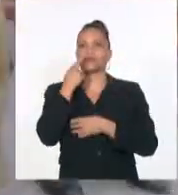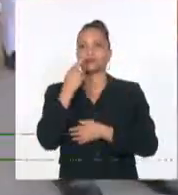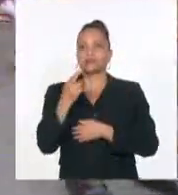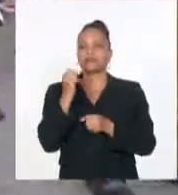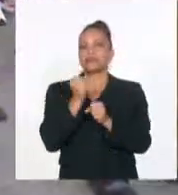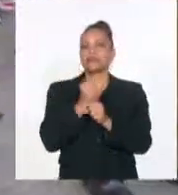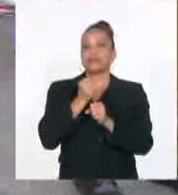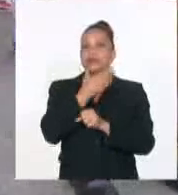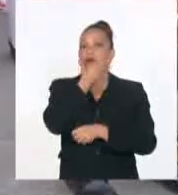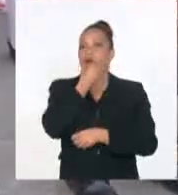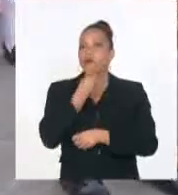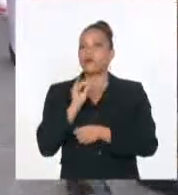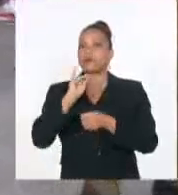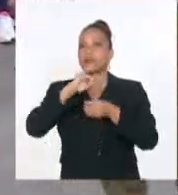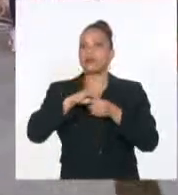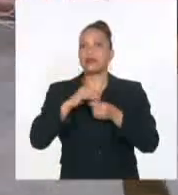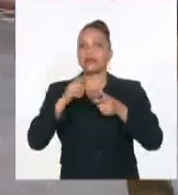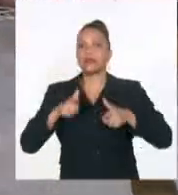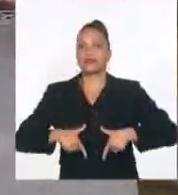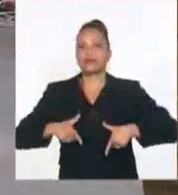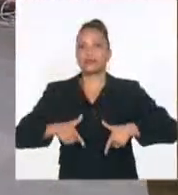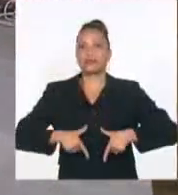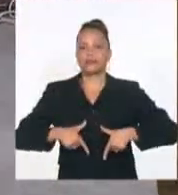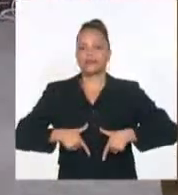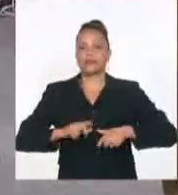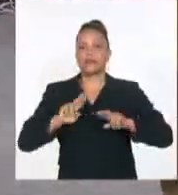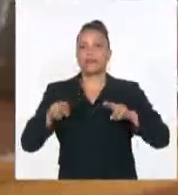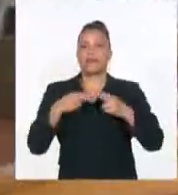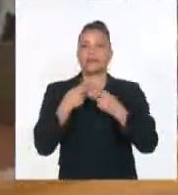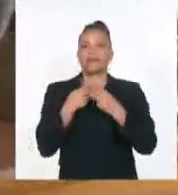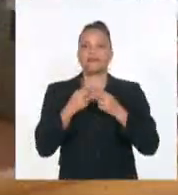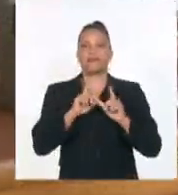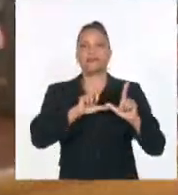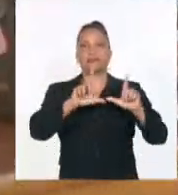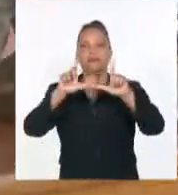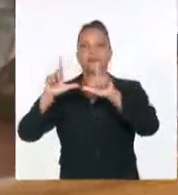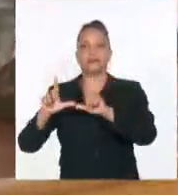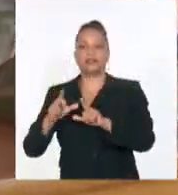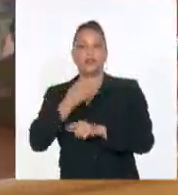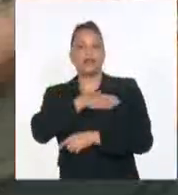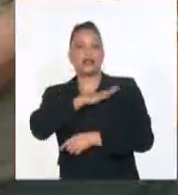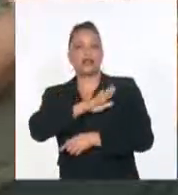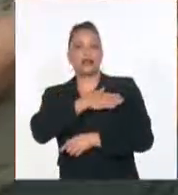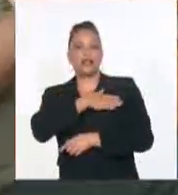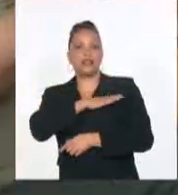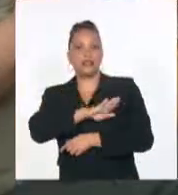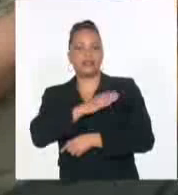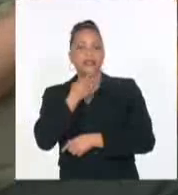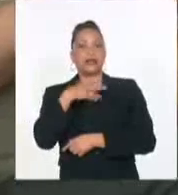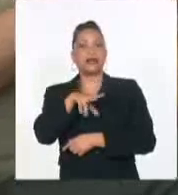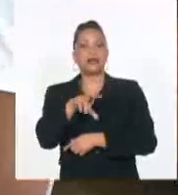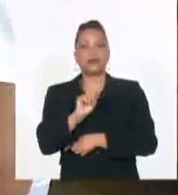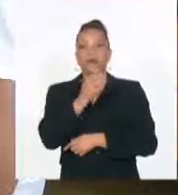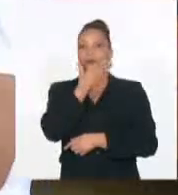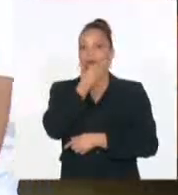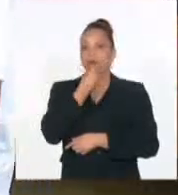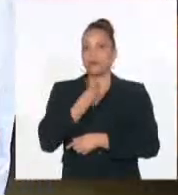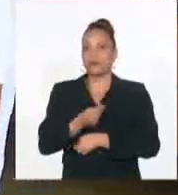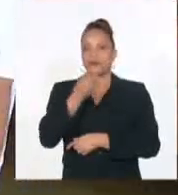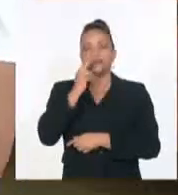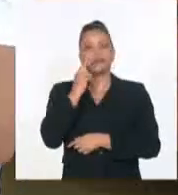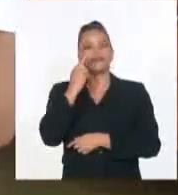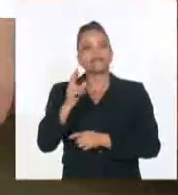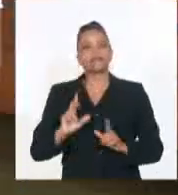jóvenes que integraron la candidatura al magno evento. Con la entrega de carnés a nuevos miembros de la vanguardia juvenil cubana y el reconocimiento